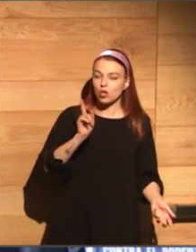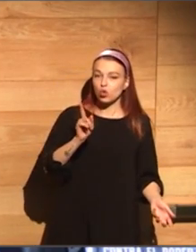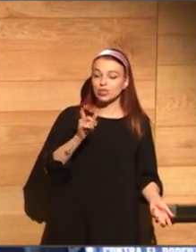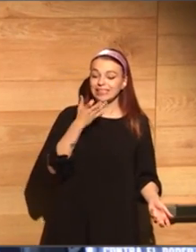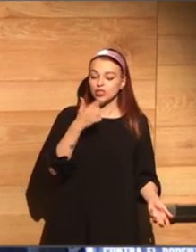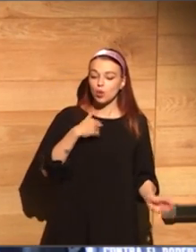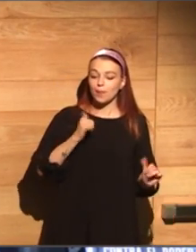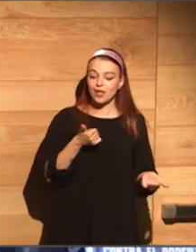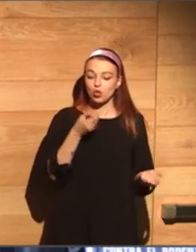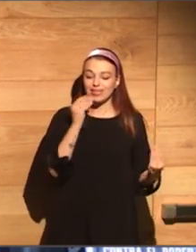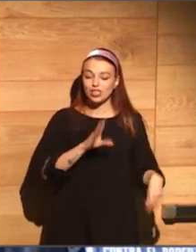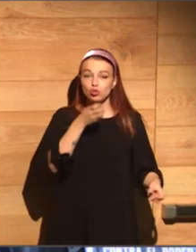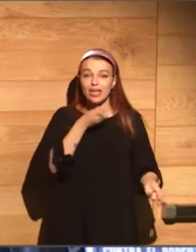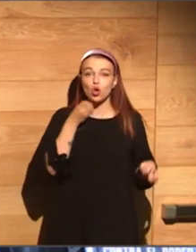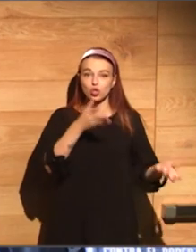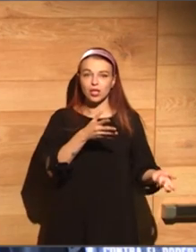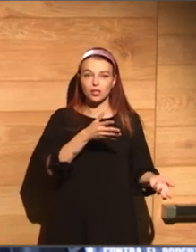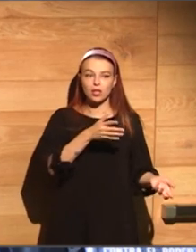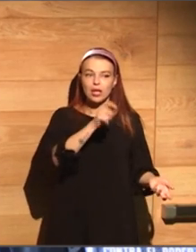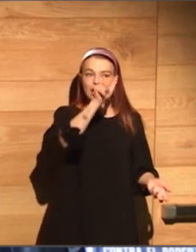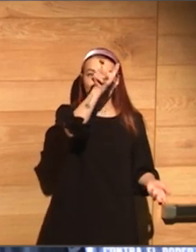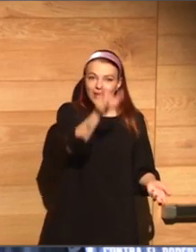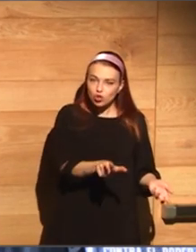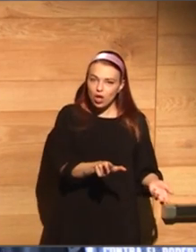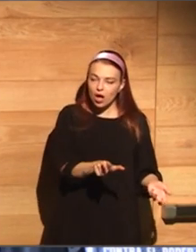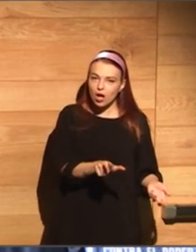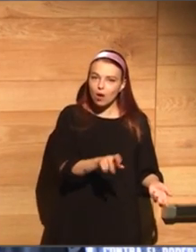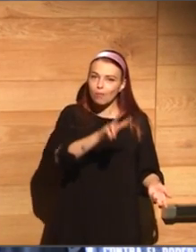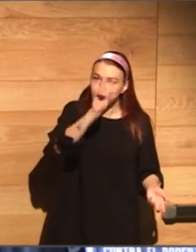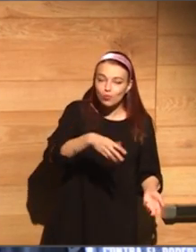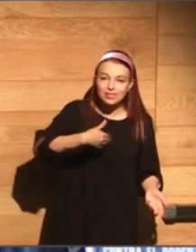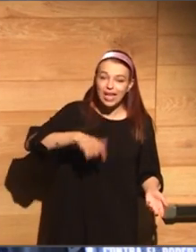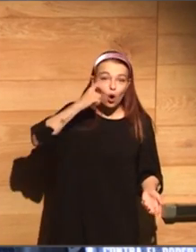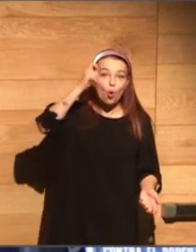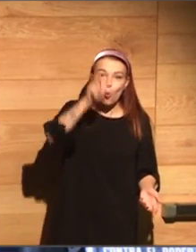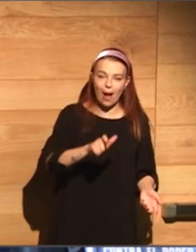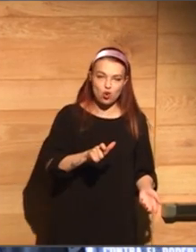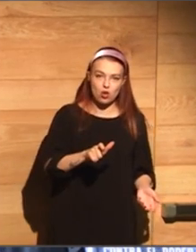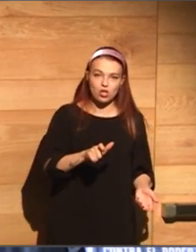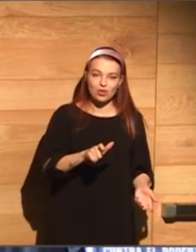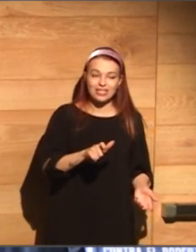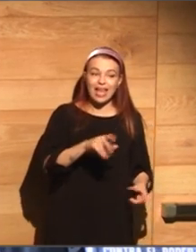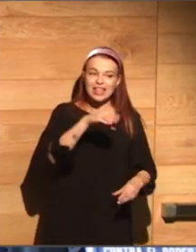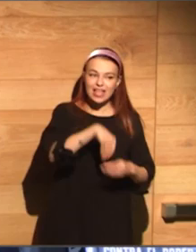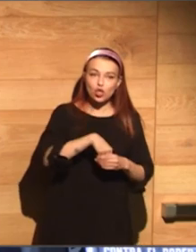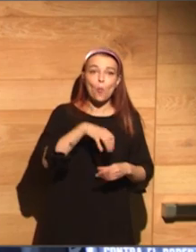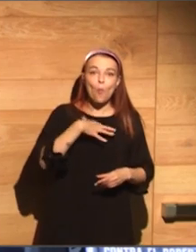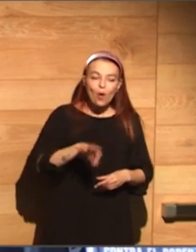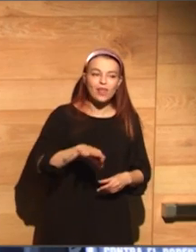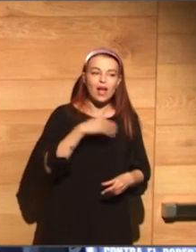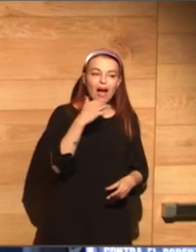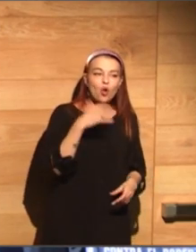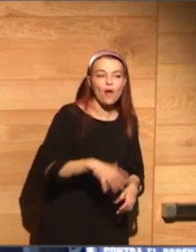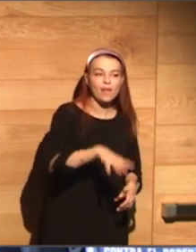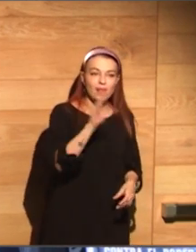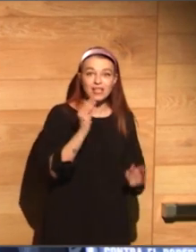contar esta historia, este asesino va a ser alguien. Y cuando sea alguien, va a haber una inevitable comprensión humana. No le voy a